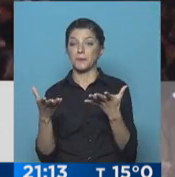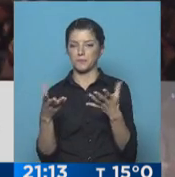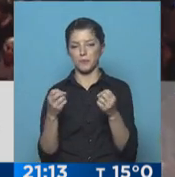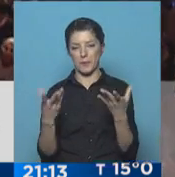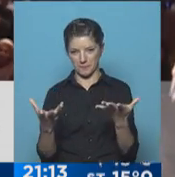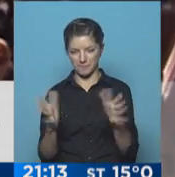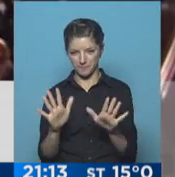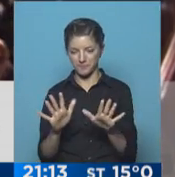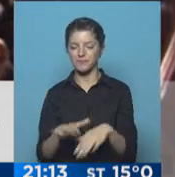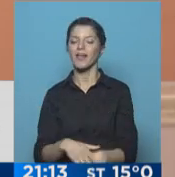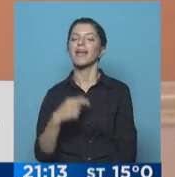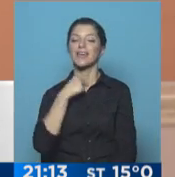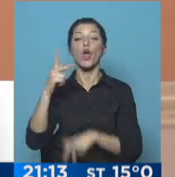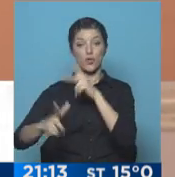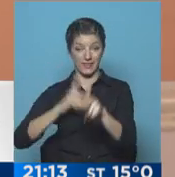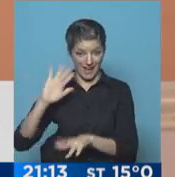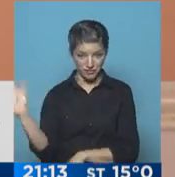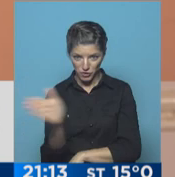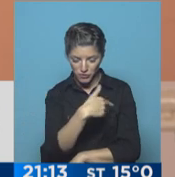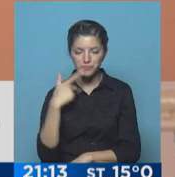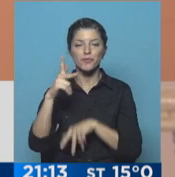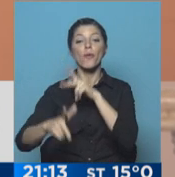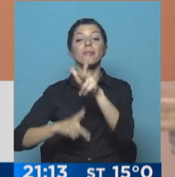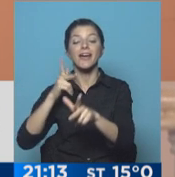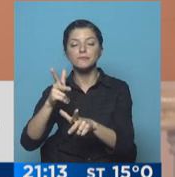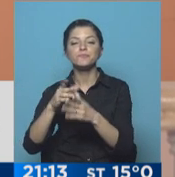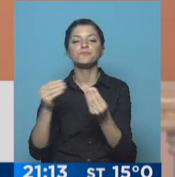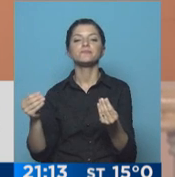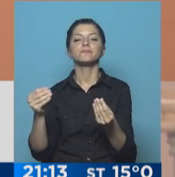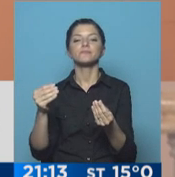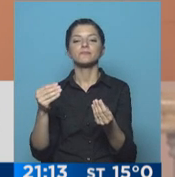Bueno, yo lo que quiero decirle a todos, que